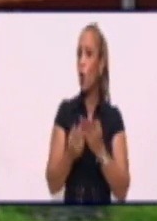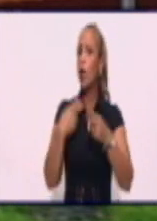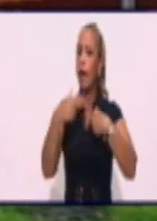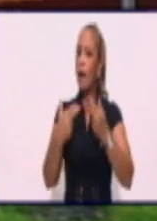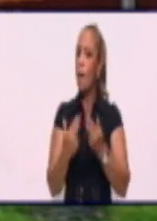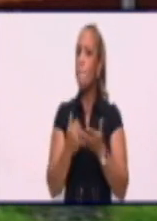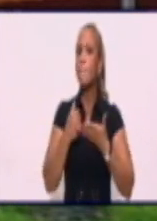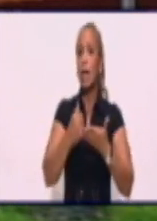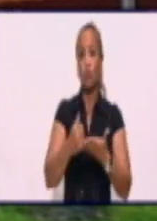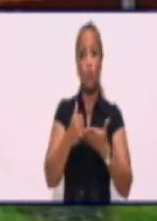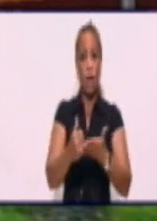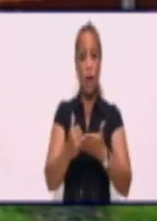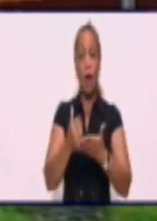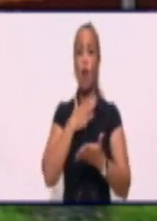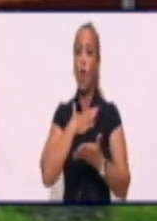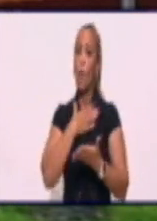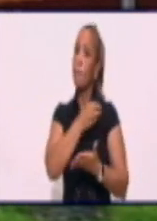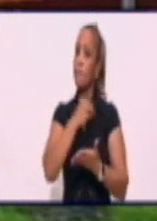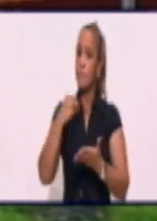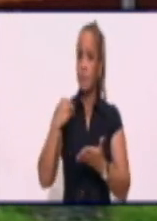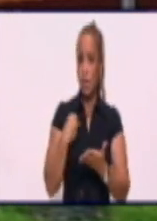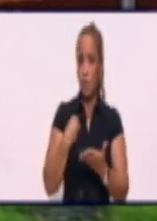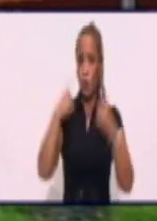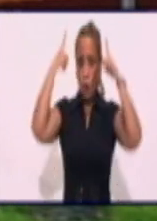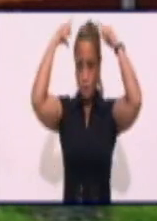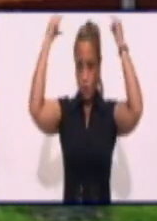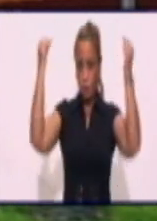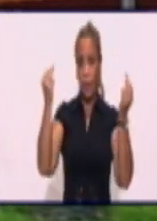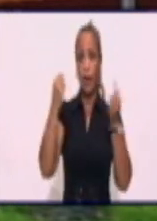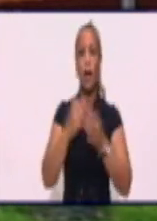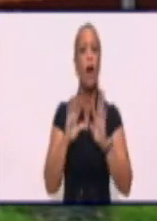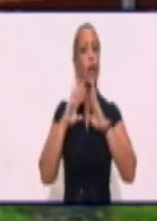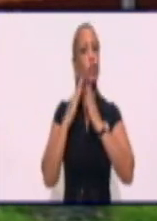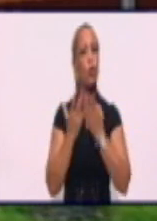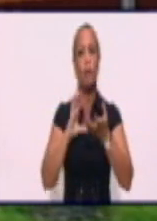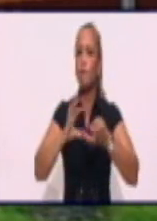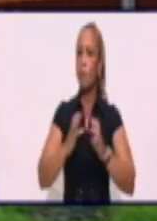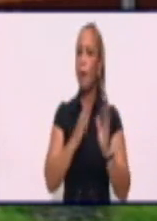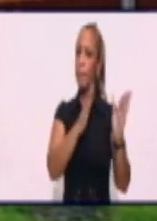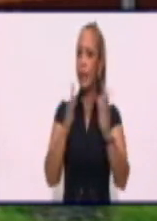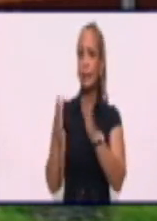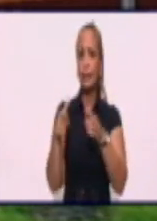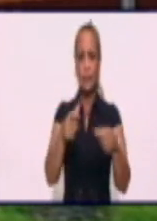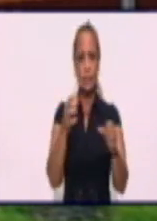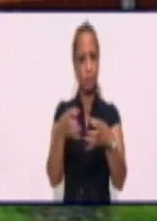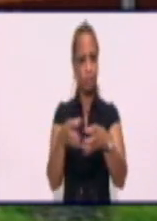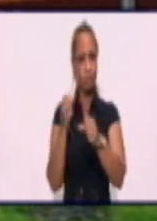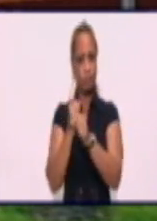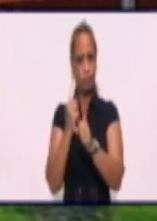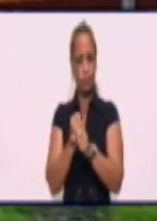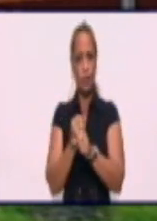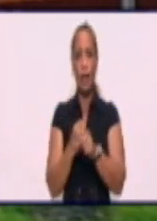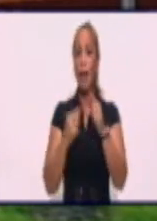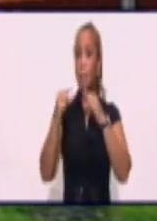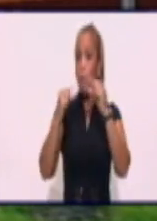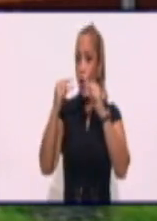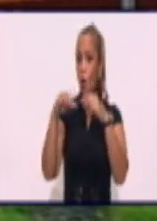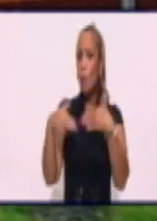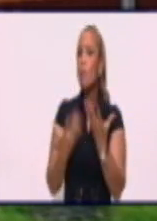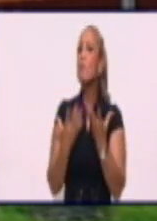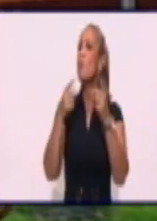nuestros médicos, enfermeras, el personal paramédico, a todo el que forma parte de ese ejército, es poco, por lo mucho que están